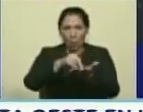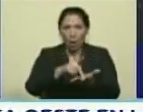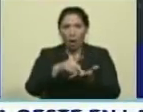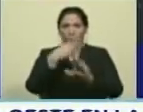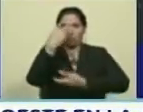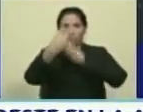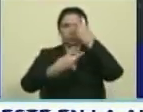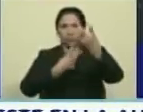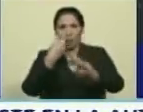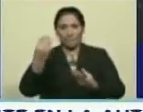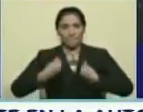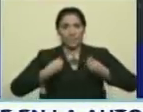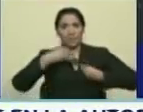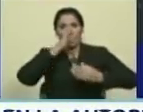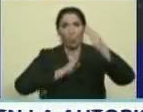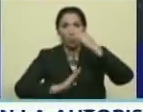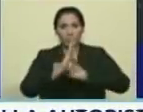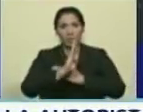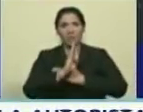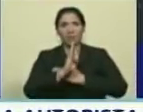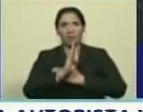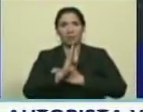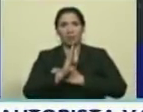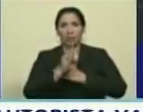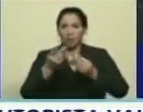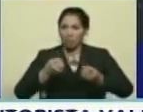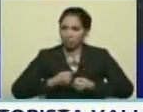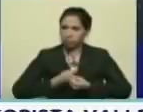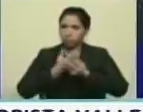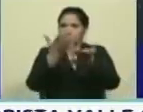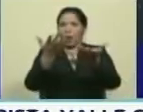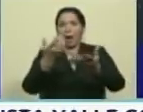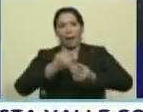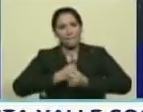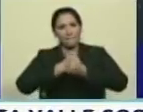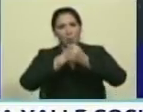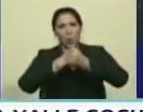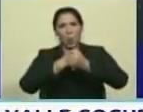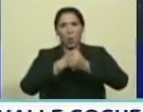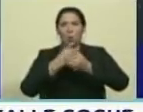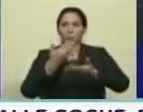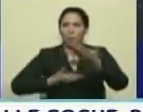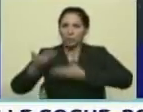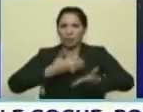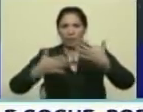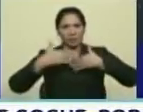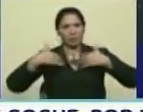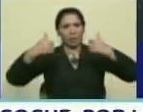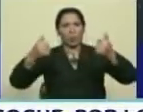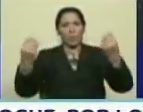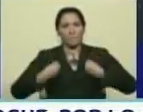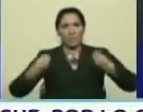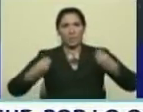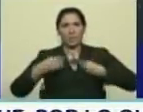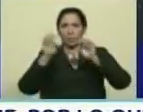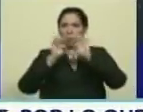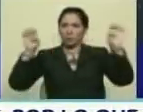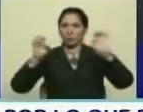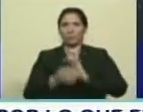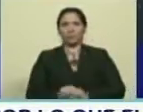vida del humilde, para llevarle amor, solidaridad, salud, educación, vida,